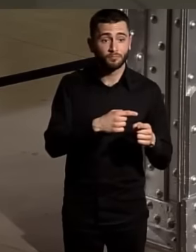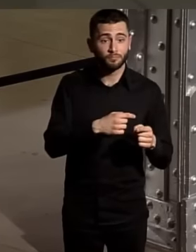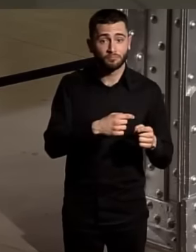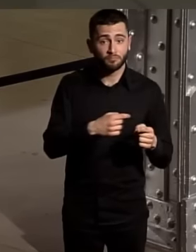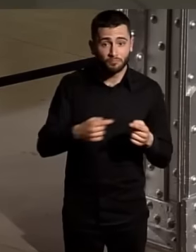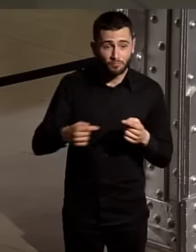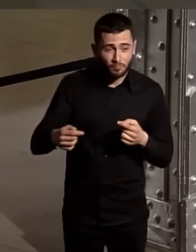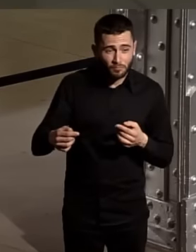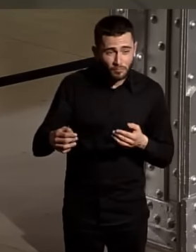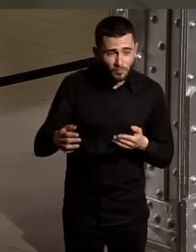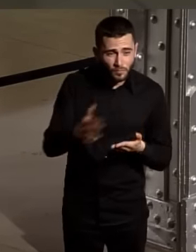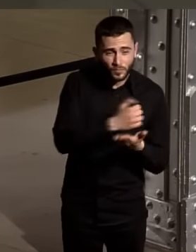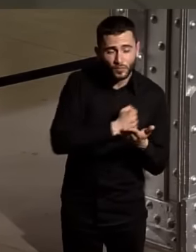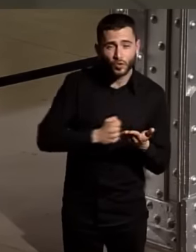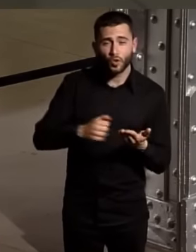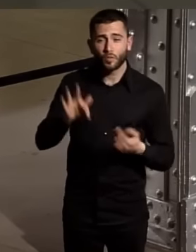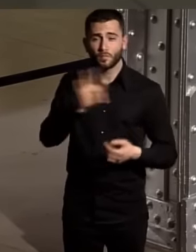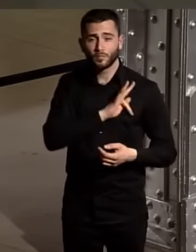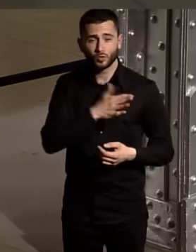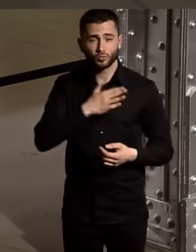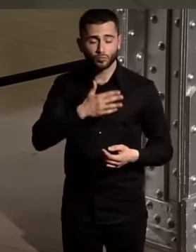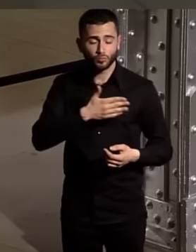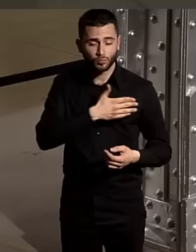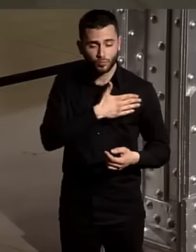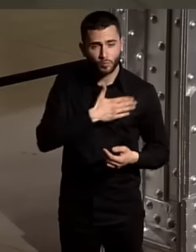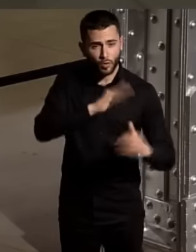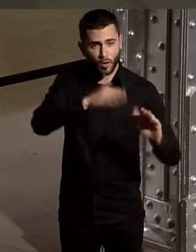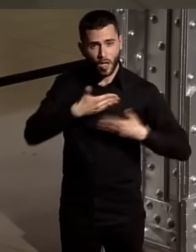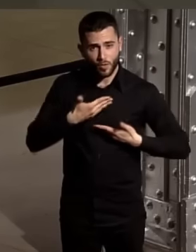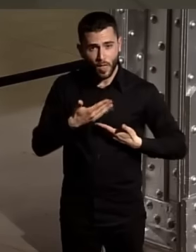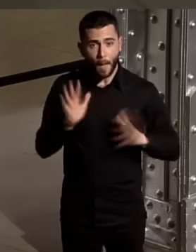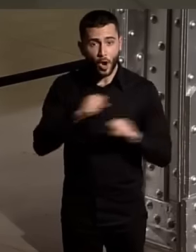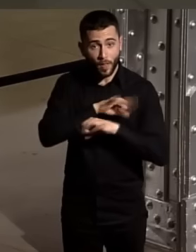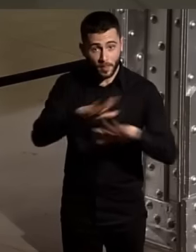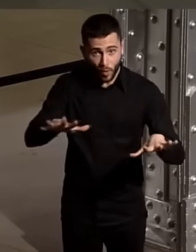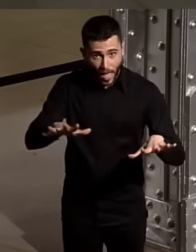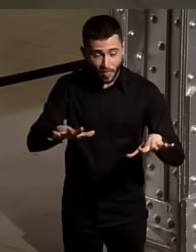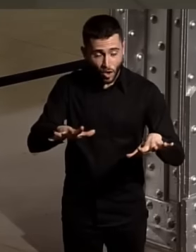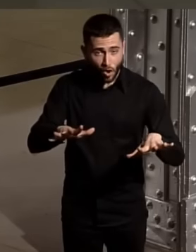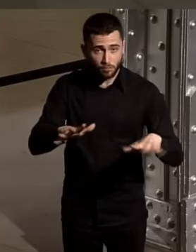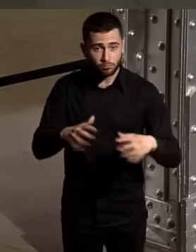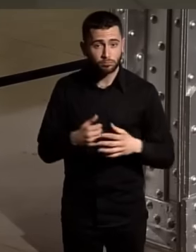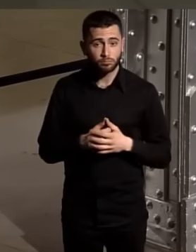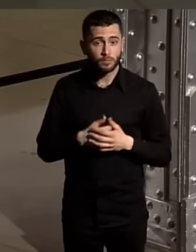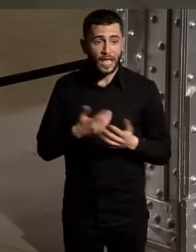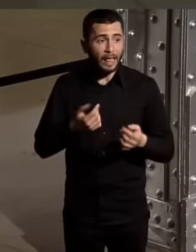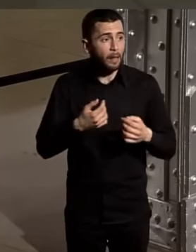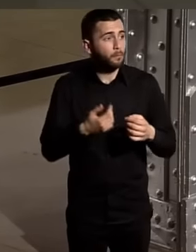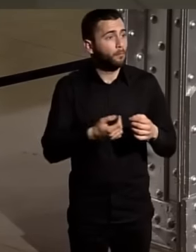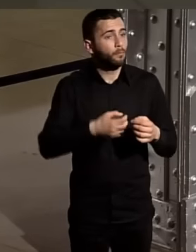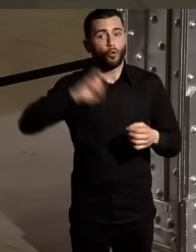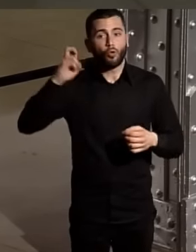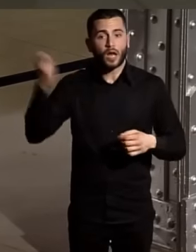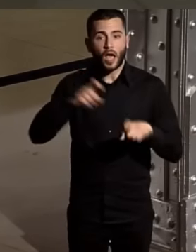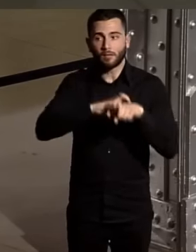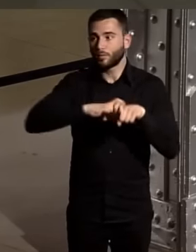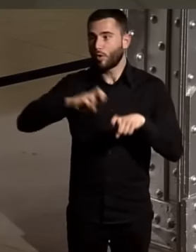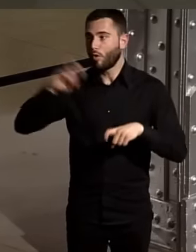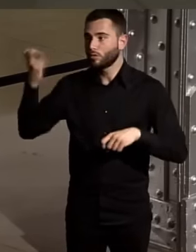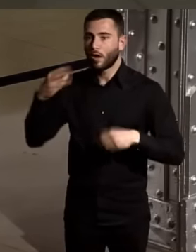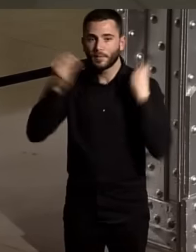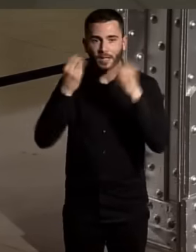decir tenga un pensamiento propio original Todo eso ayuda pero quiero decir que la divulgación no es una cosa que sea diferente de cualquier otro género del